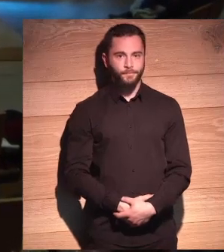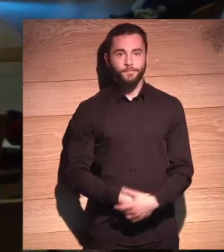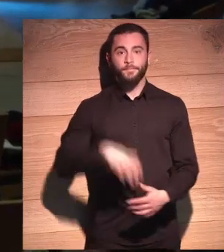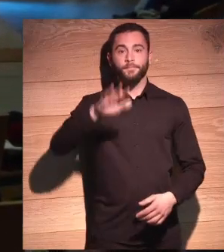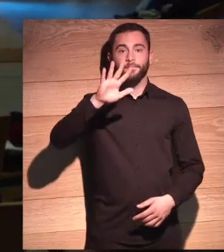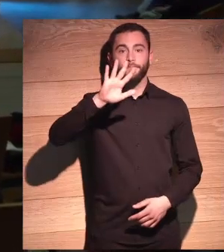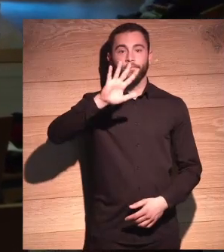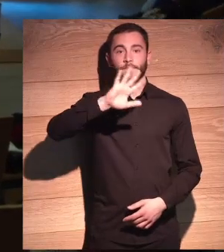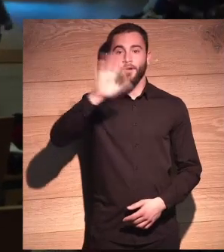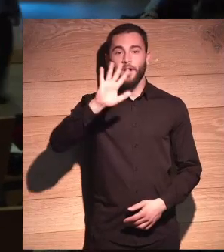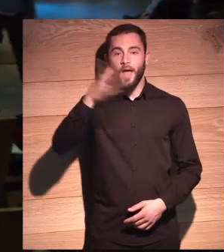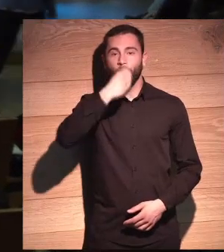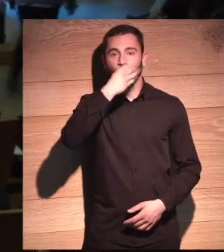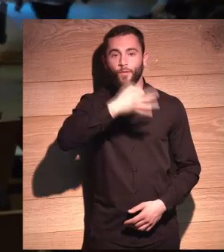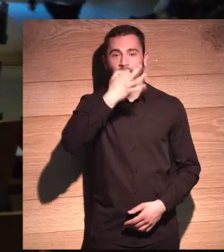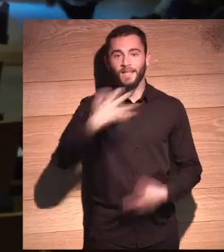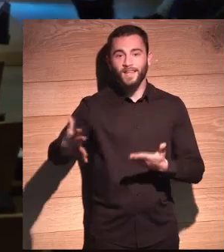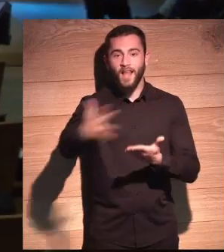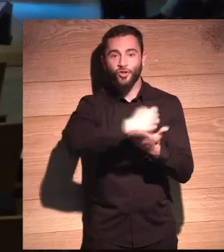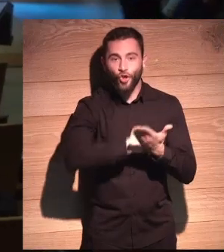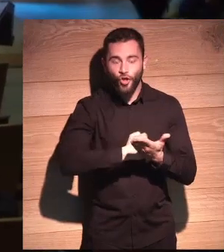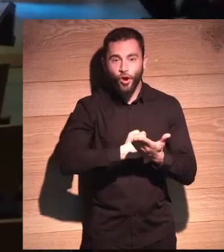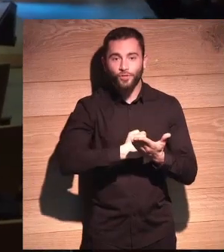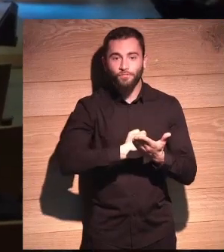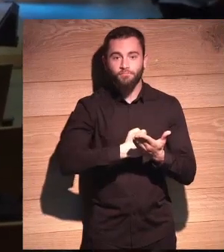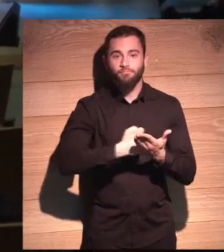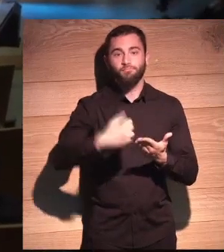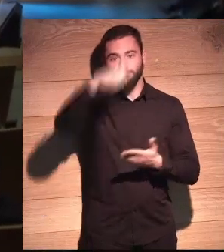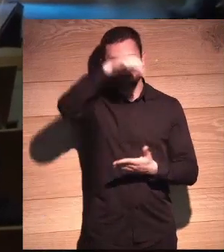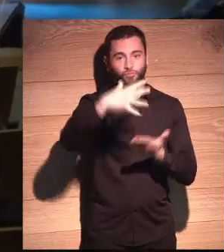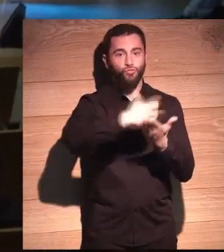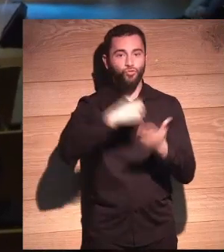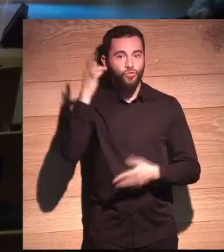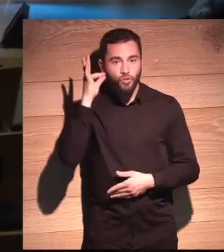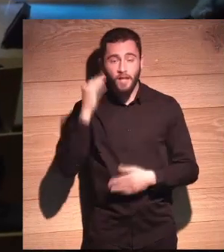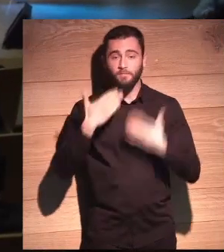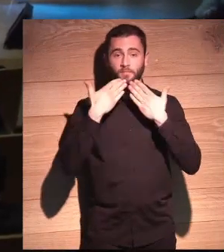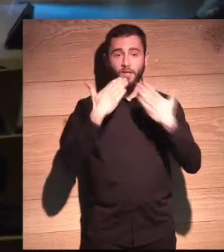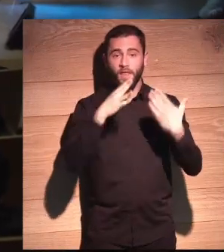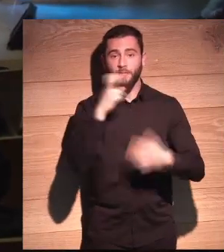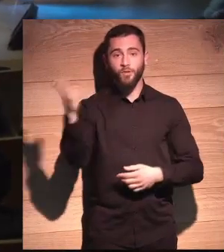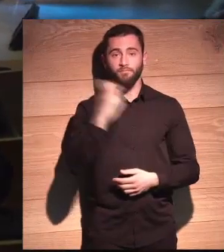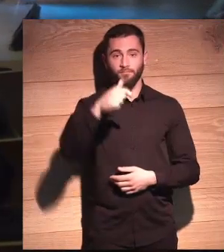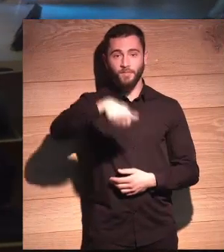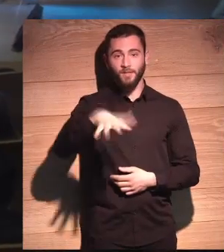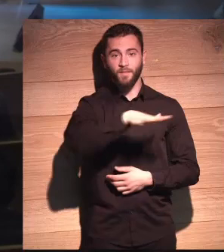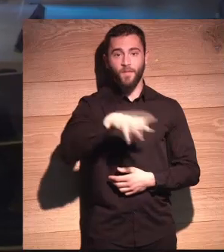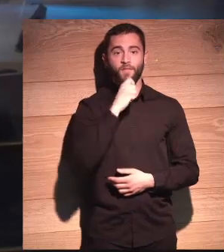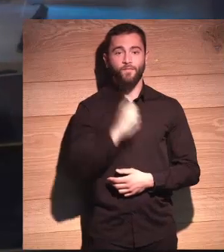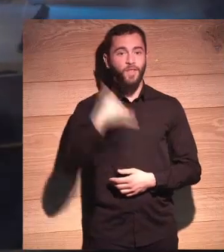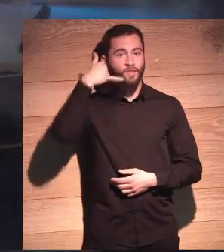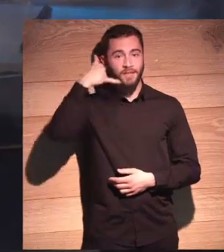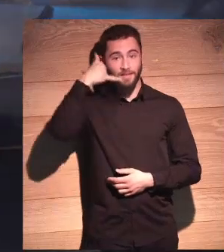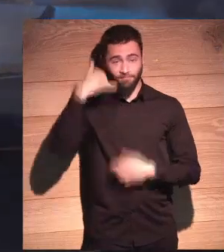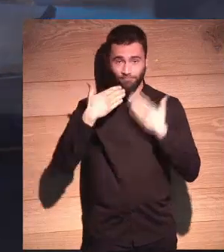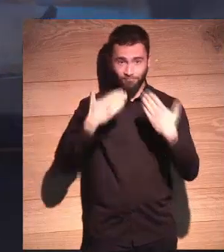Hola, buenas tardes a todos y todas. Muchas gracias por estar aquí con nosotros en el espacio Fundación